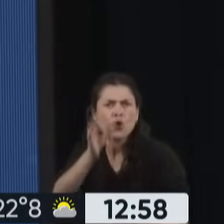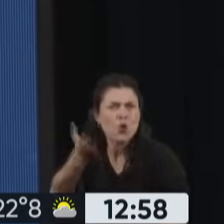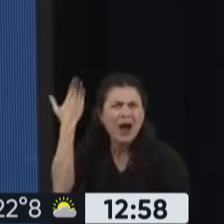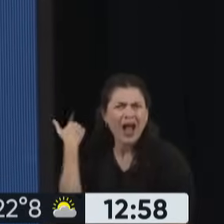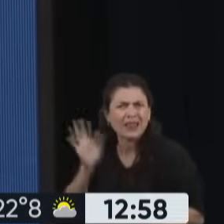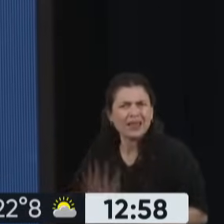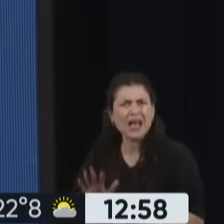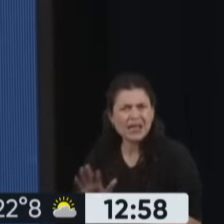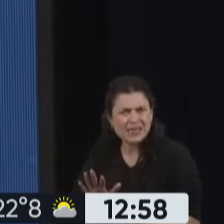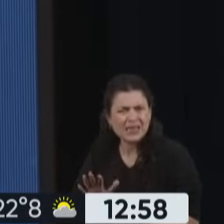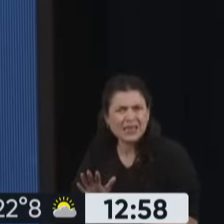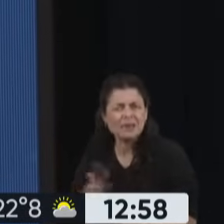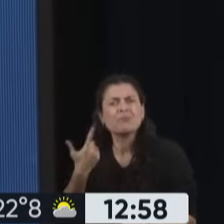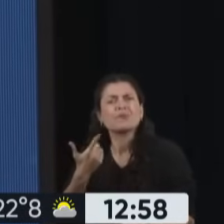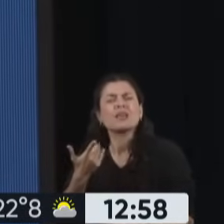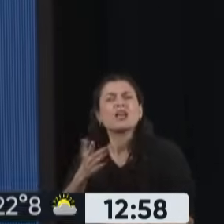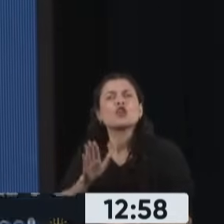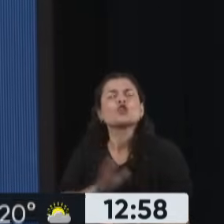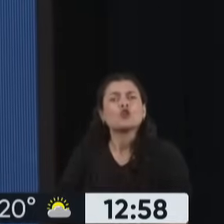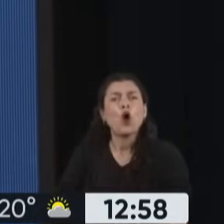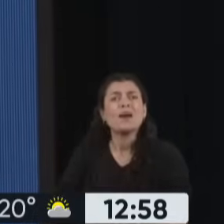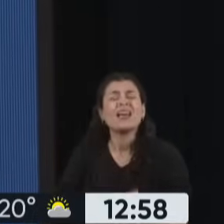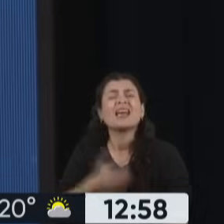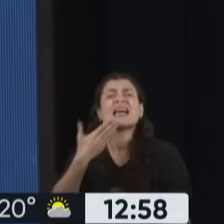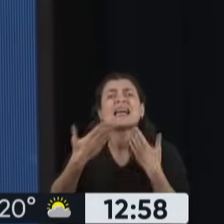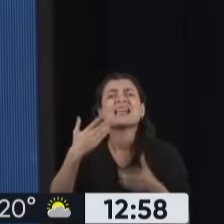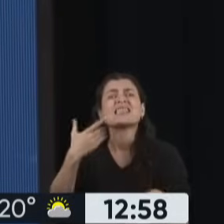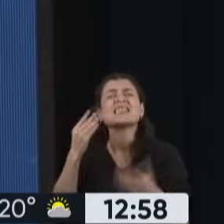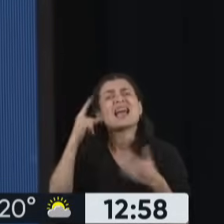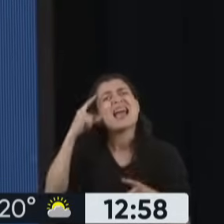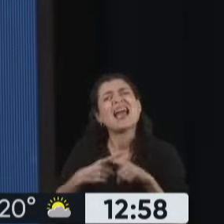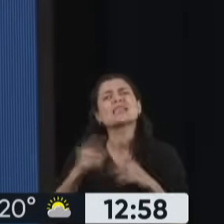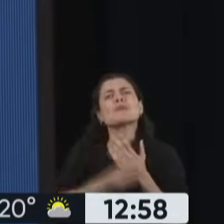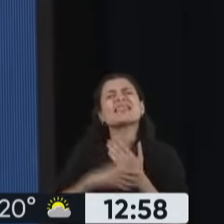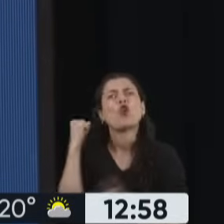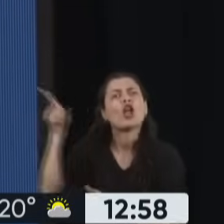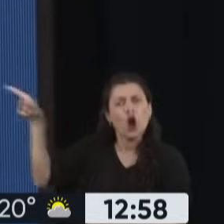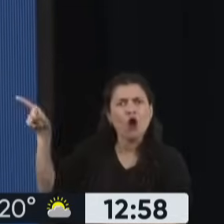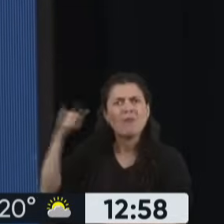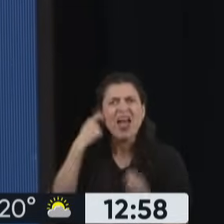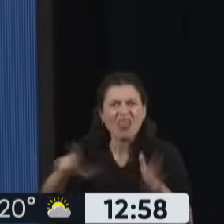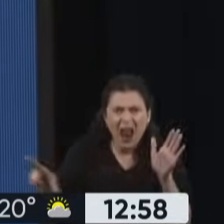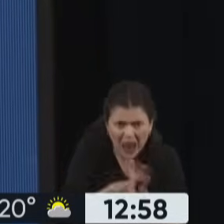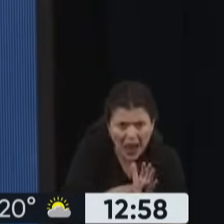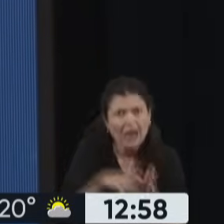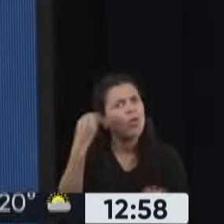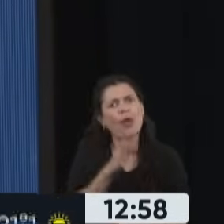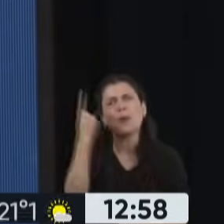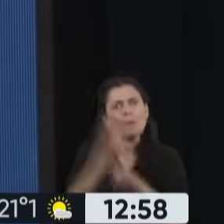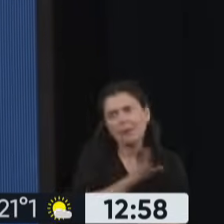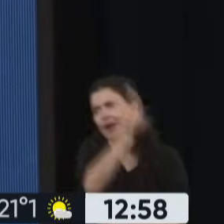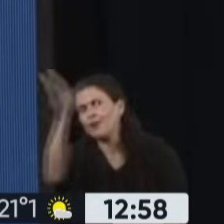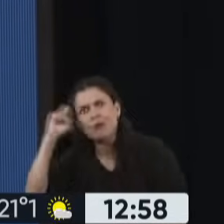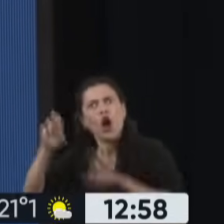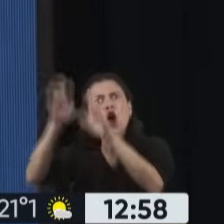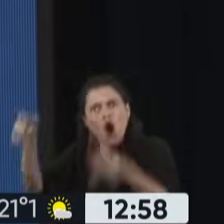no estaba esa restricción hasta que la puso Guzmán. Por lo tanto, todos los que hicieron acuerdos con el fondo,